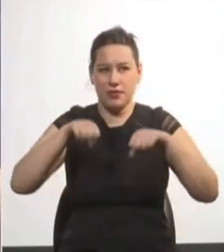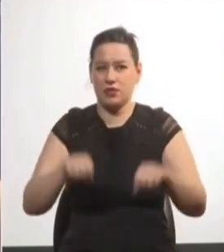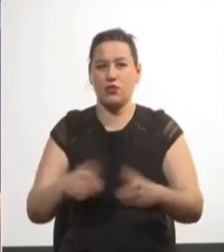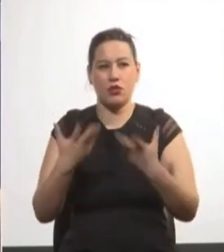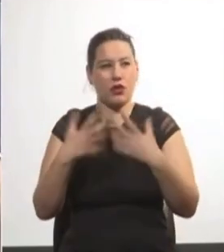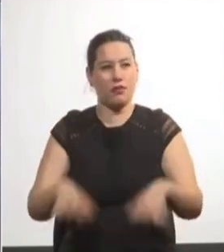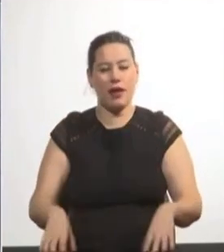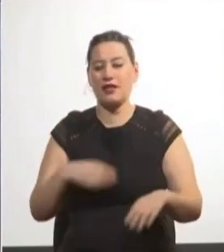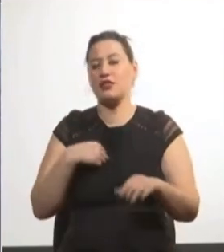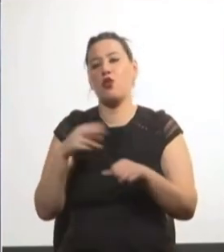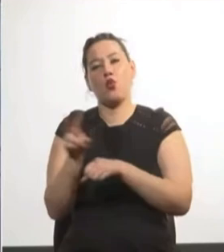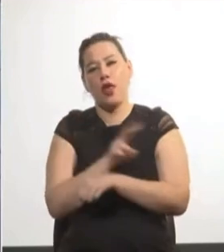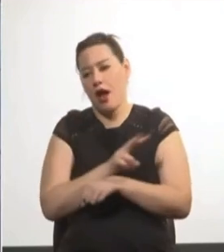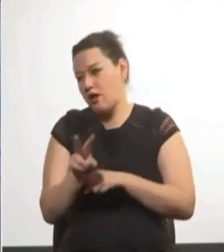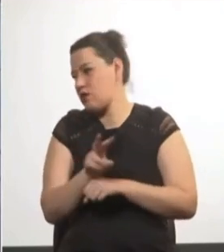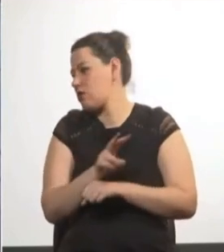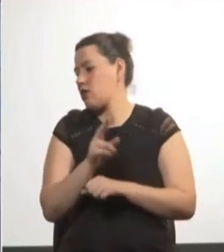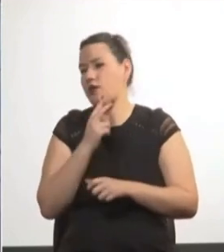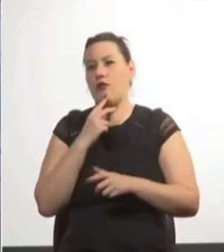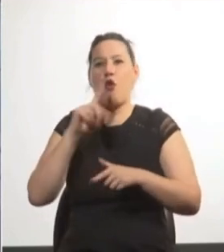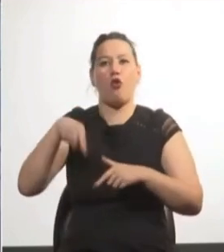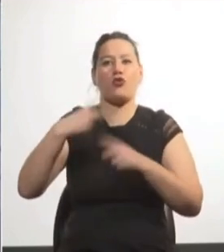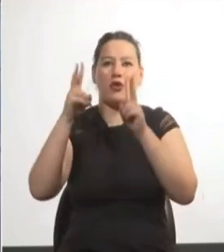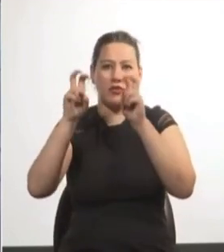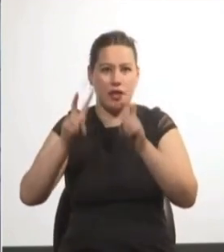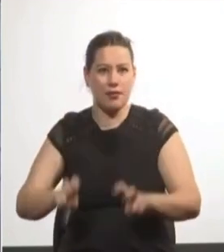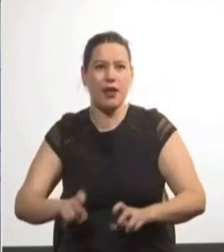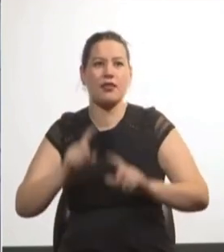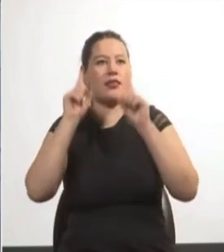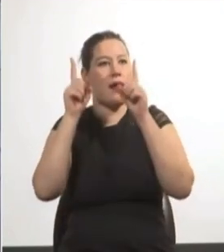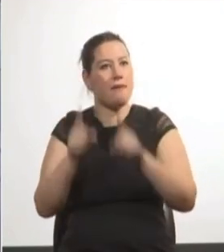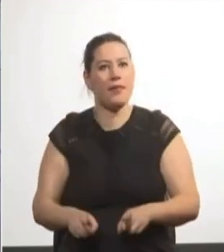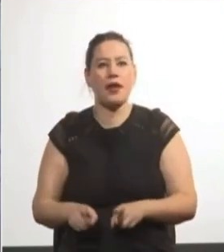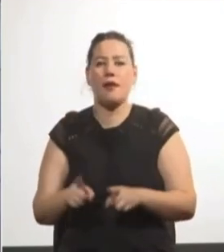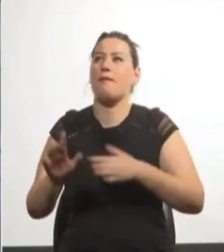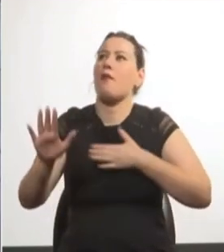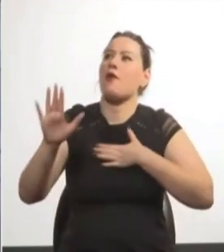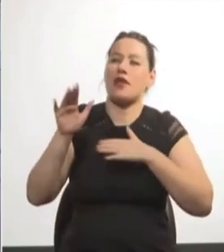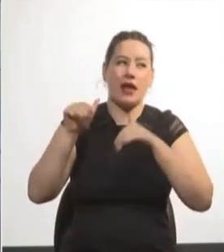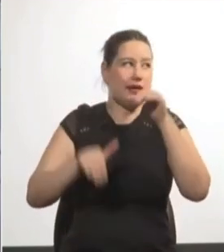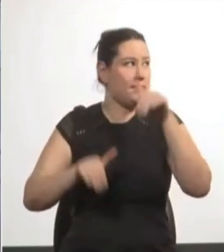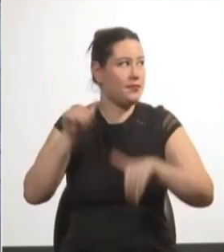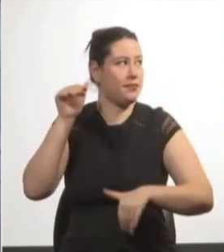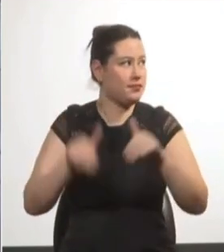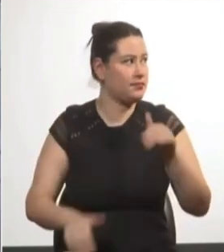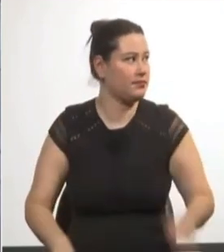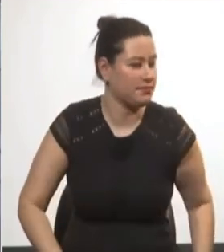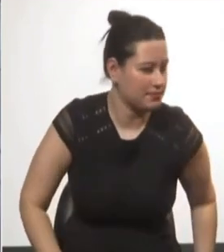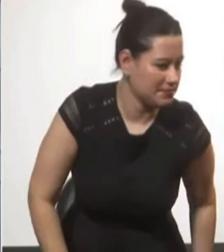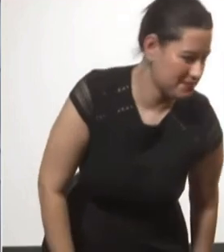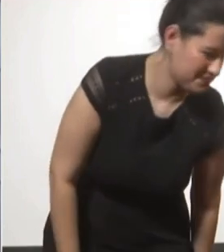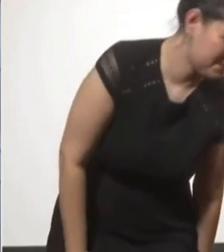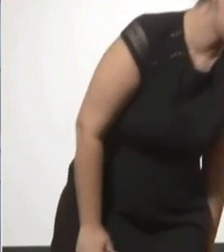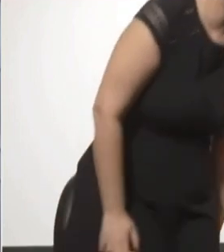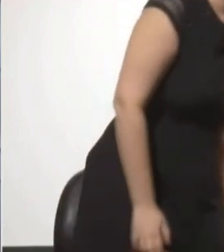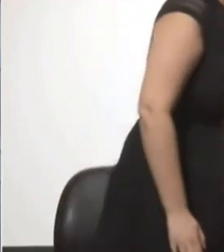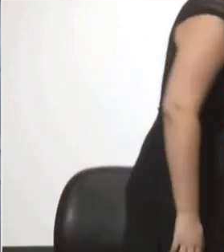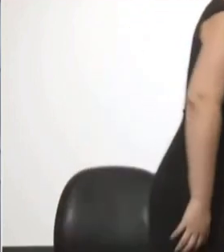quiero hablar de la seguridad y no quiero hablar de otros temas que también fueron promesas electorales. Entonces,